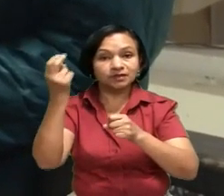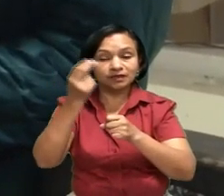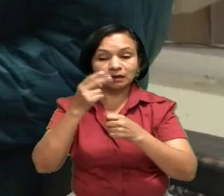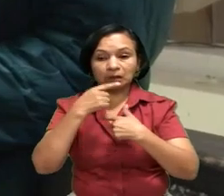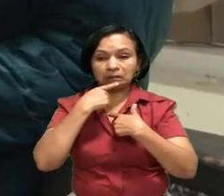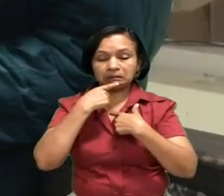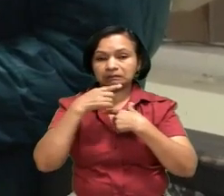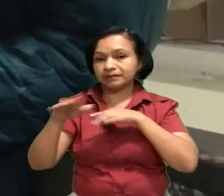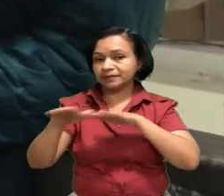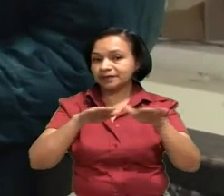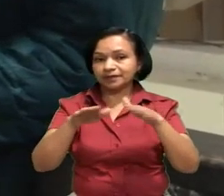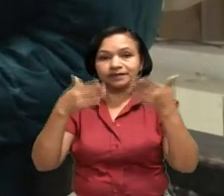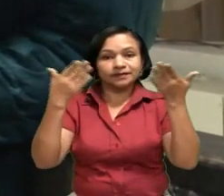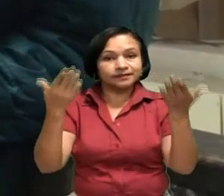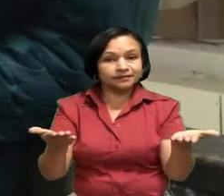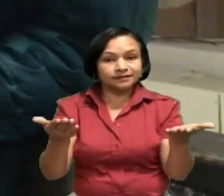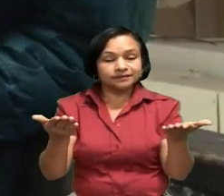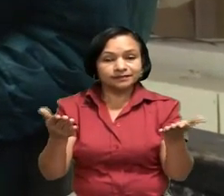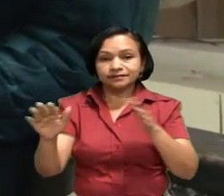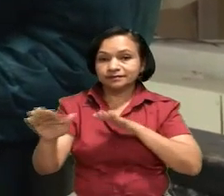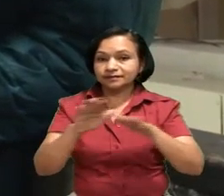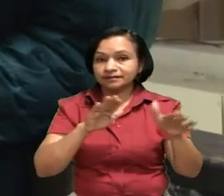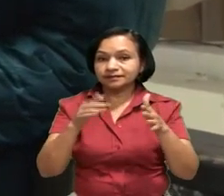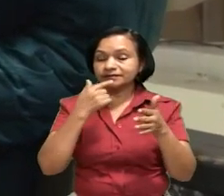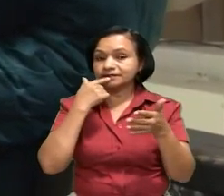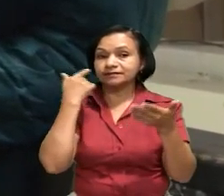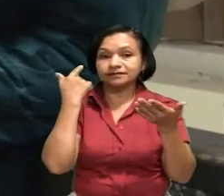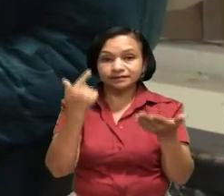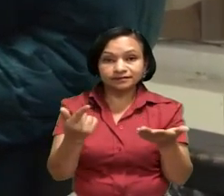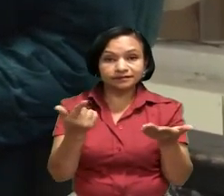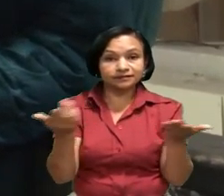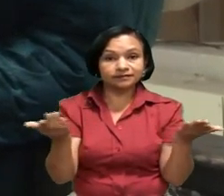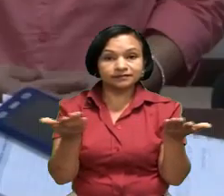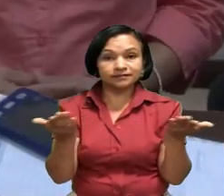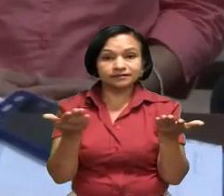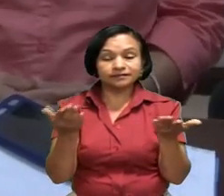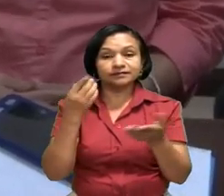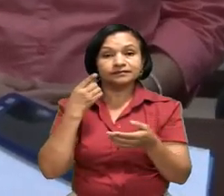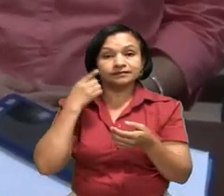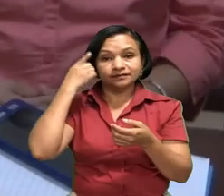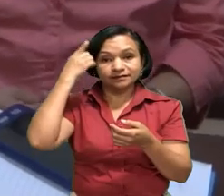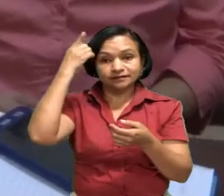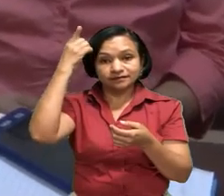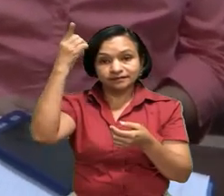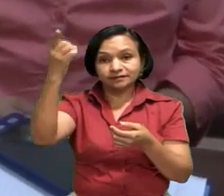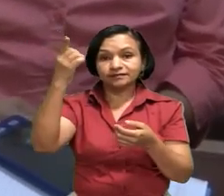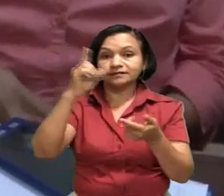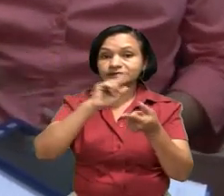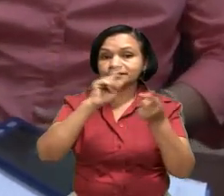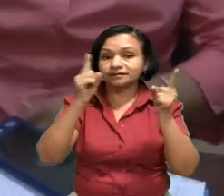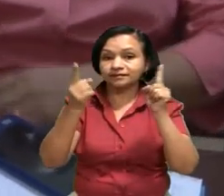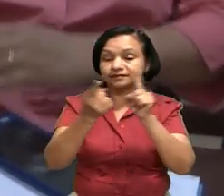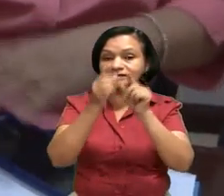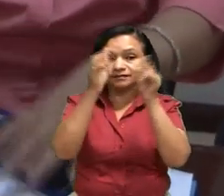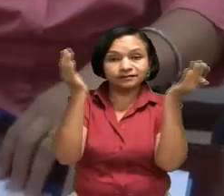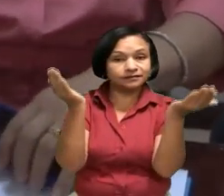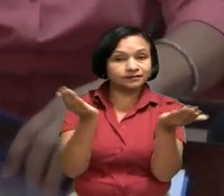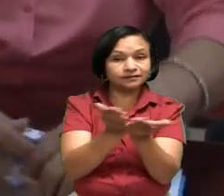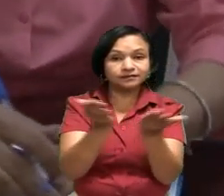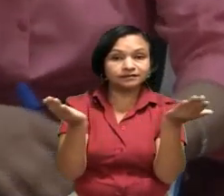indudablemente no puedes obviar que la el desarrollo la evolución del mundo ha